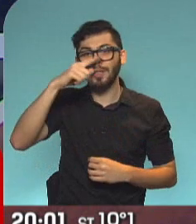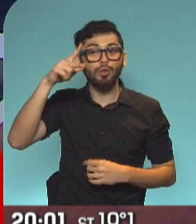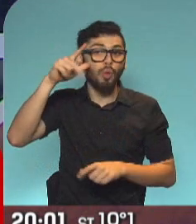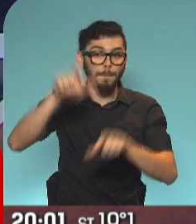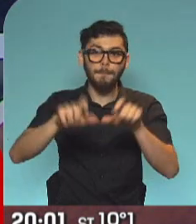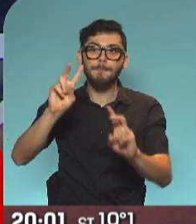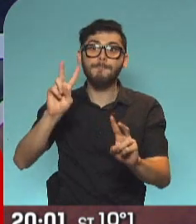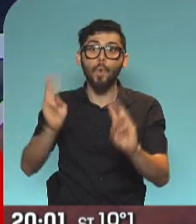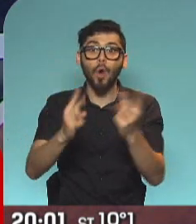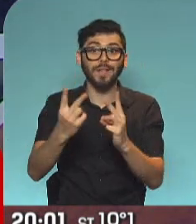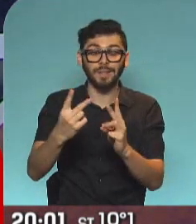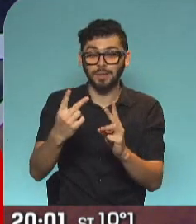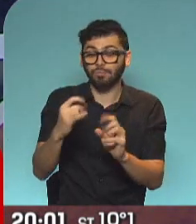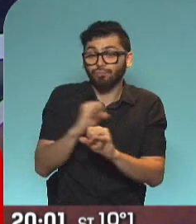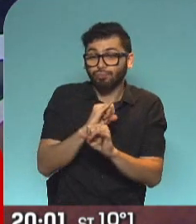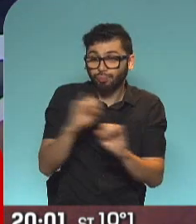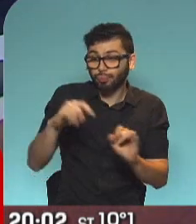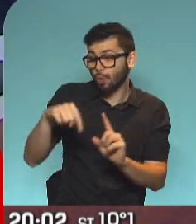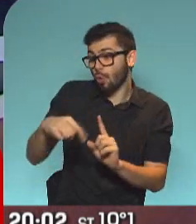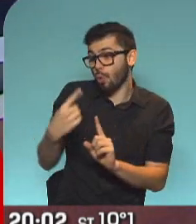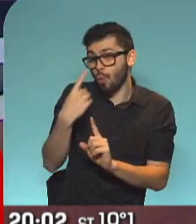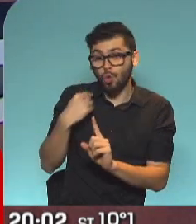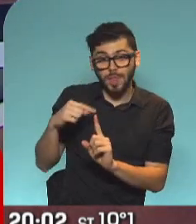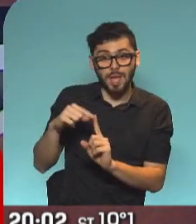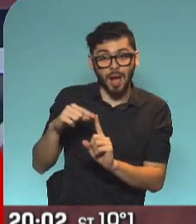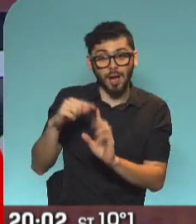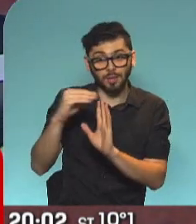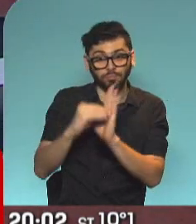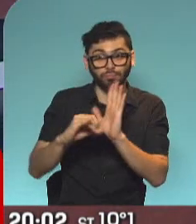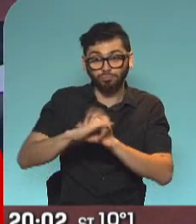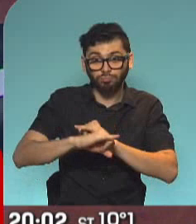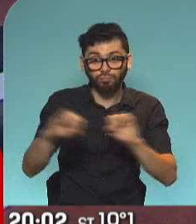muertes reportadas en estas 24 horas. En total,